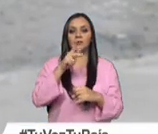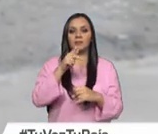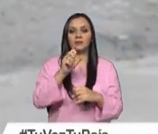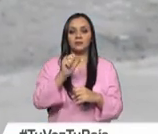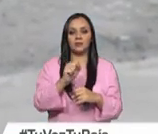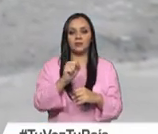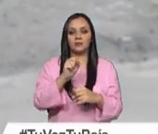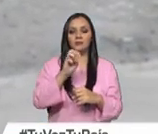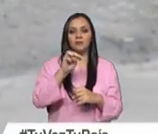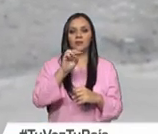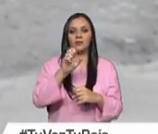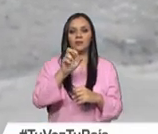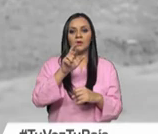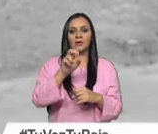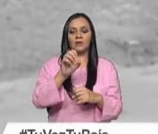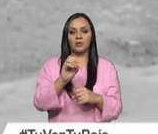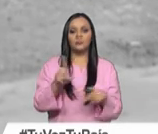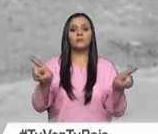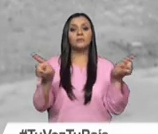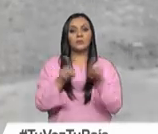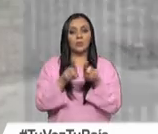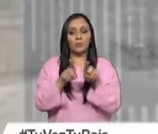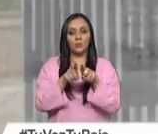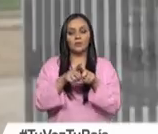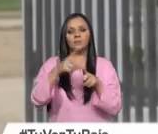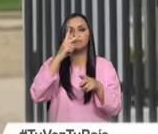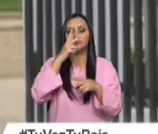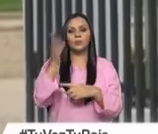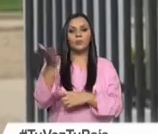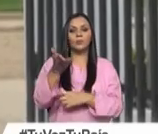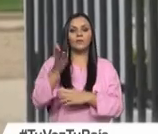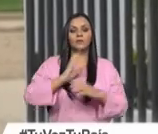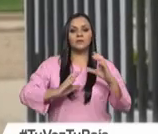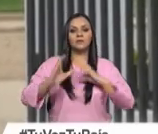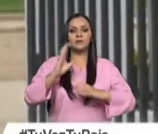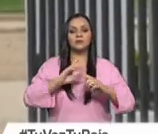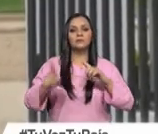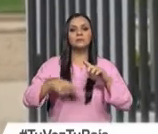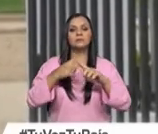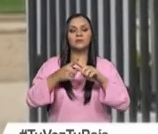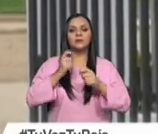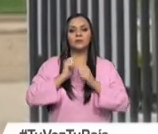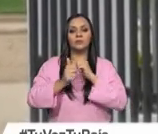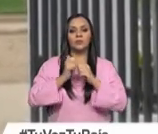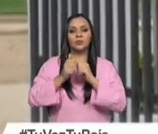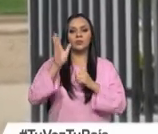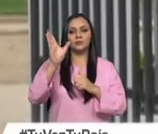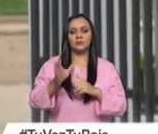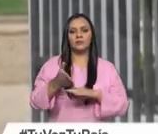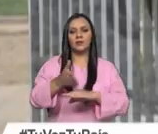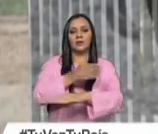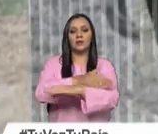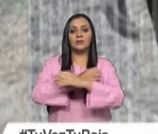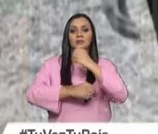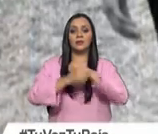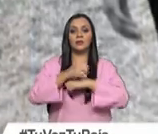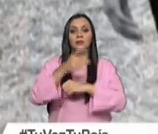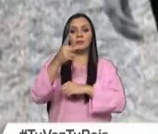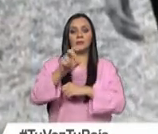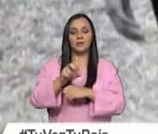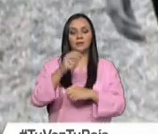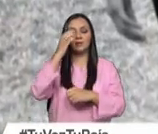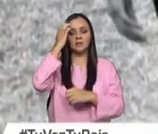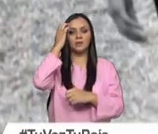Jimmy Montanero. Asimismo, se destaca el docente de ciencias y gran deportista vicentino de la década de los 20, Miguel